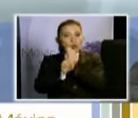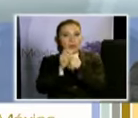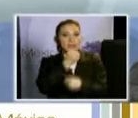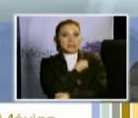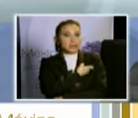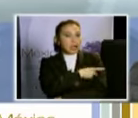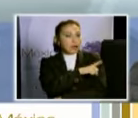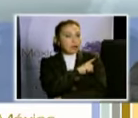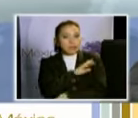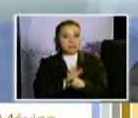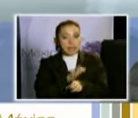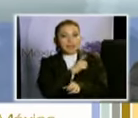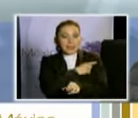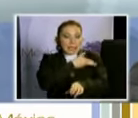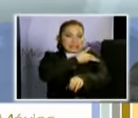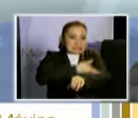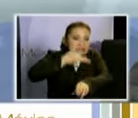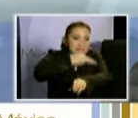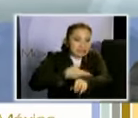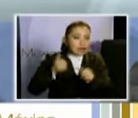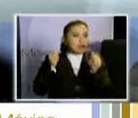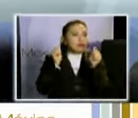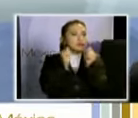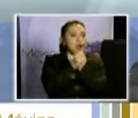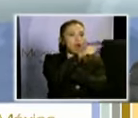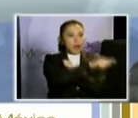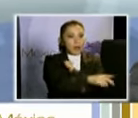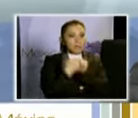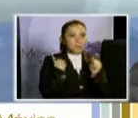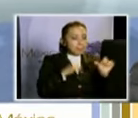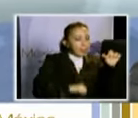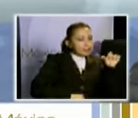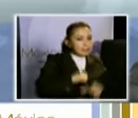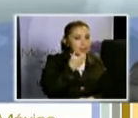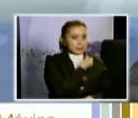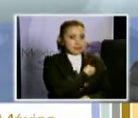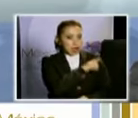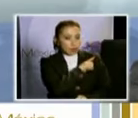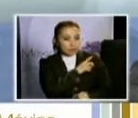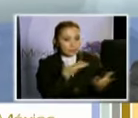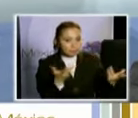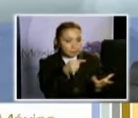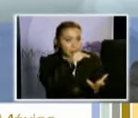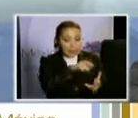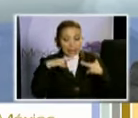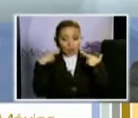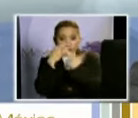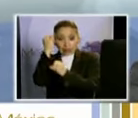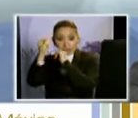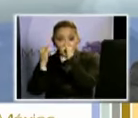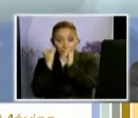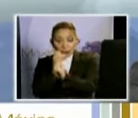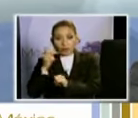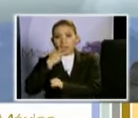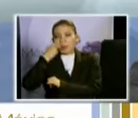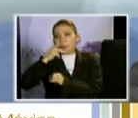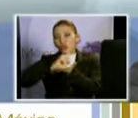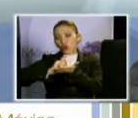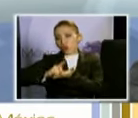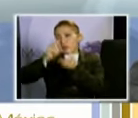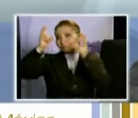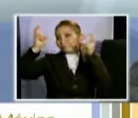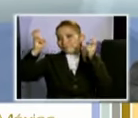salud, que tiene que ser solucionado a través de políticas de salud. Las convenciones internacionales, cuando hablamos de droga,